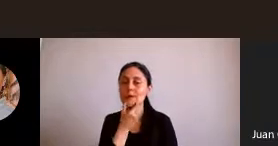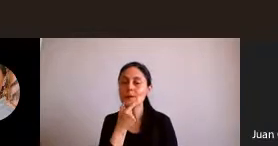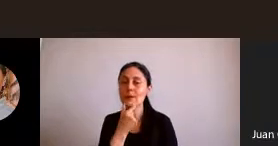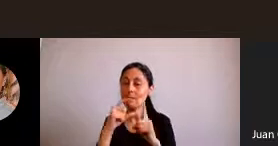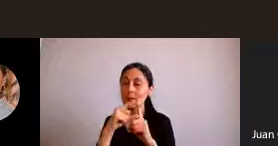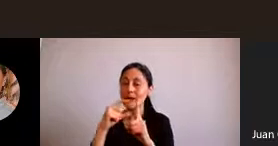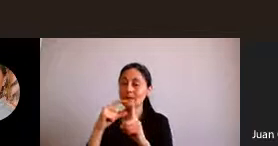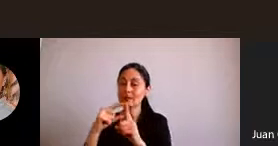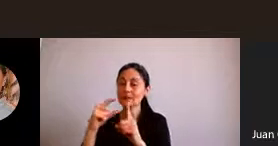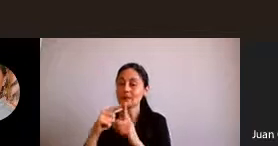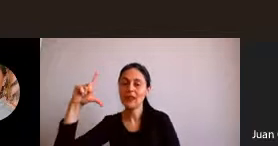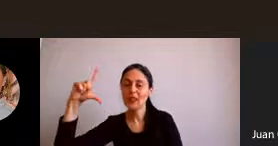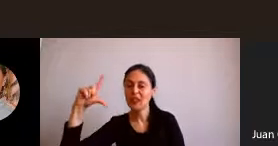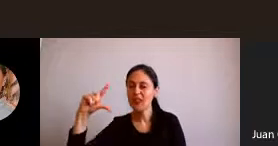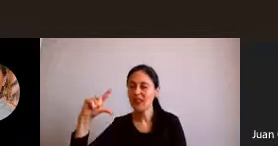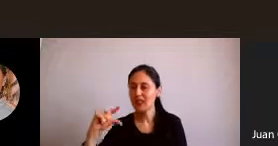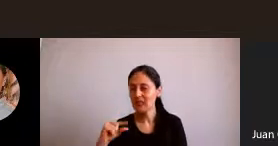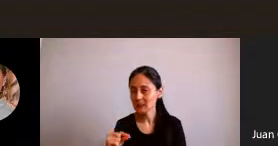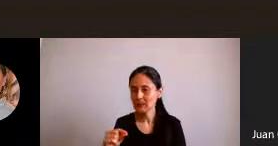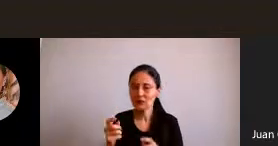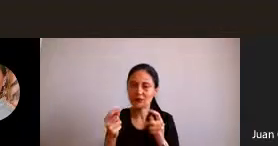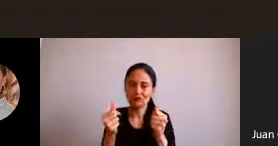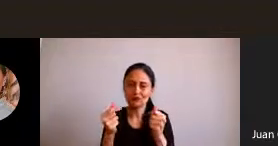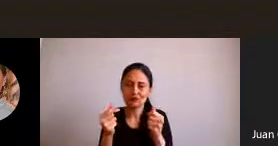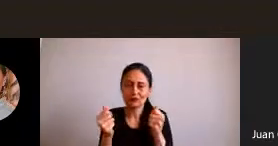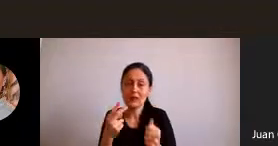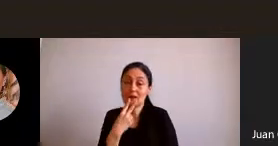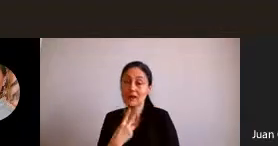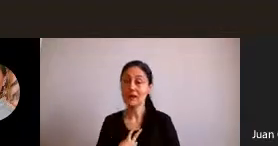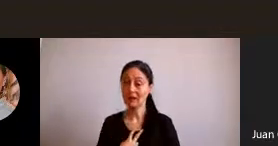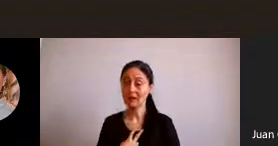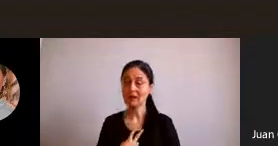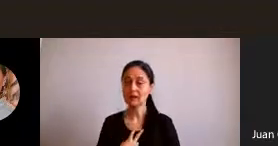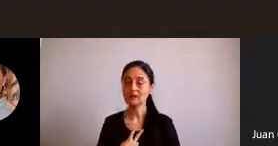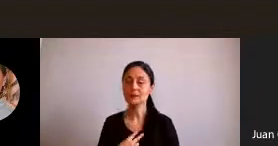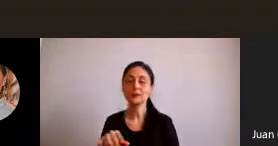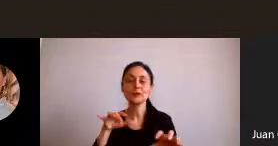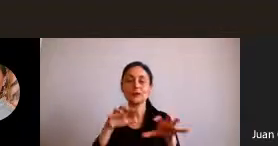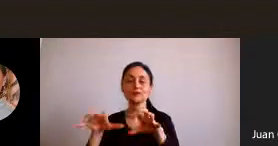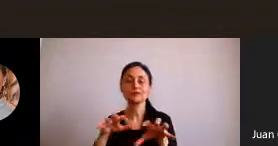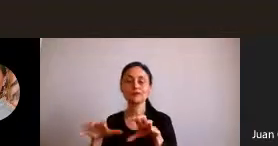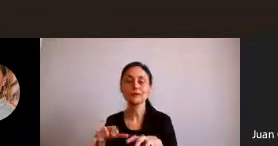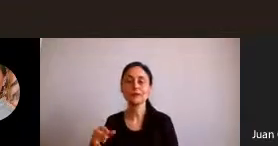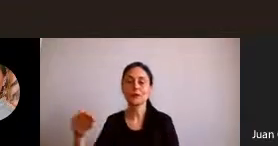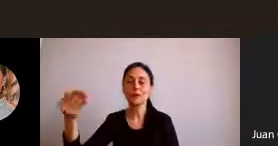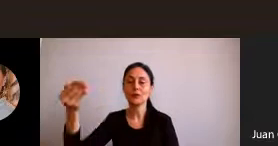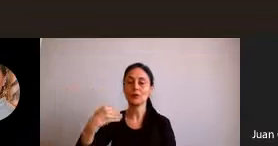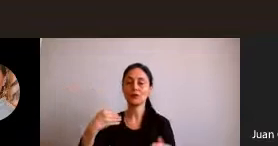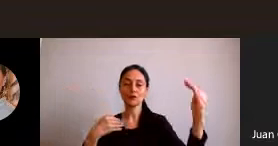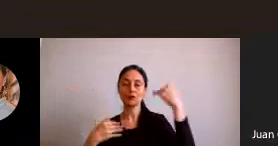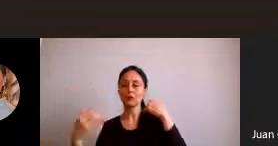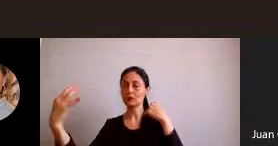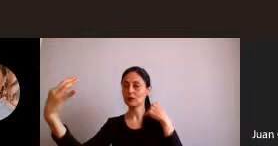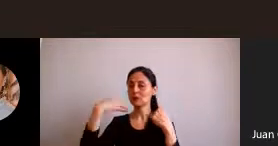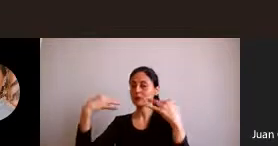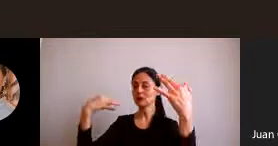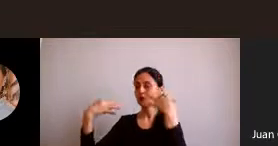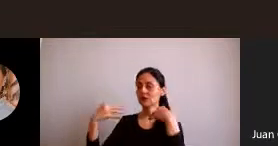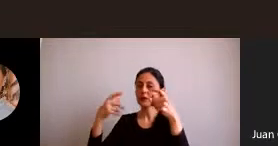disminución en la calidad de vida. En el fondo, todos estos componentes, ¿por qué son relevantes? Porque van repercutiendo finalmente la calidad de vida de todas las